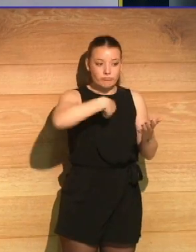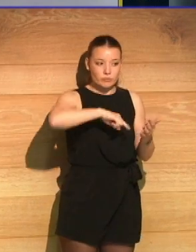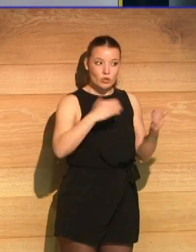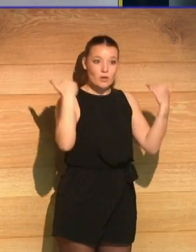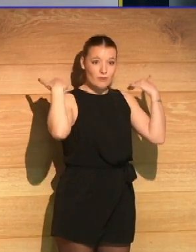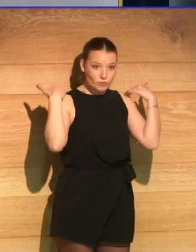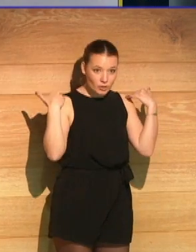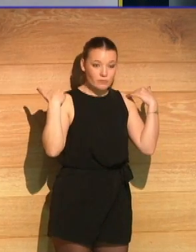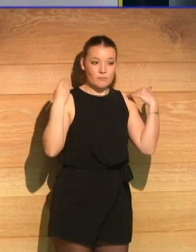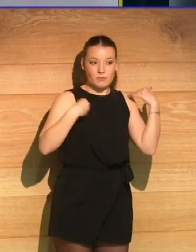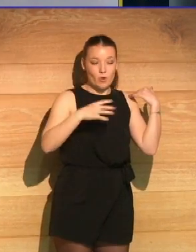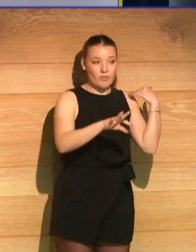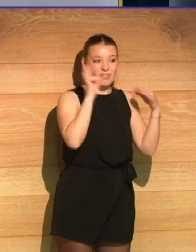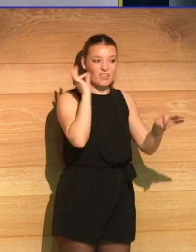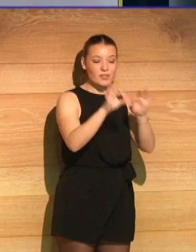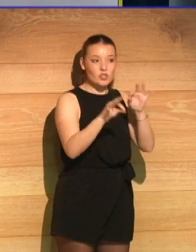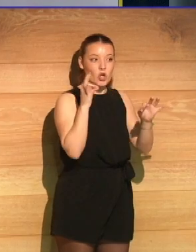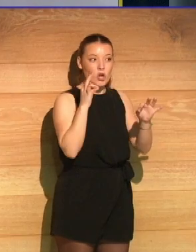de la difusión de mensajes